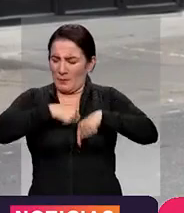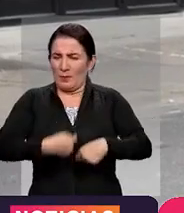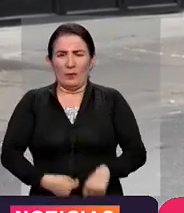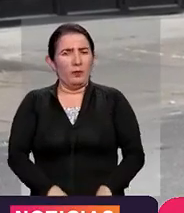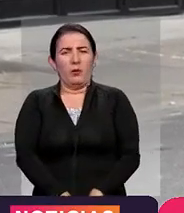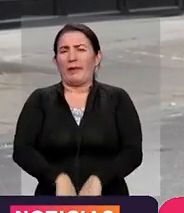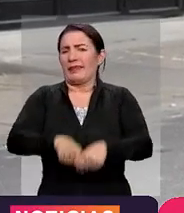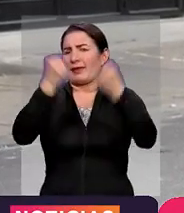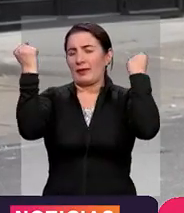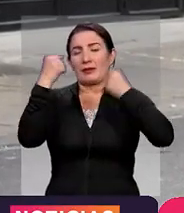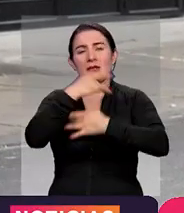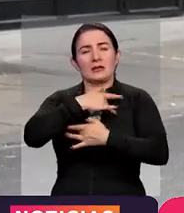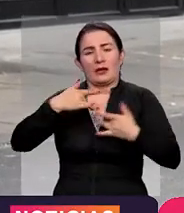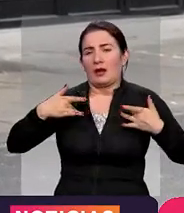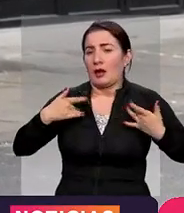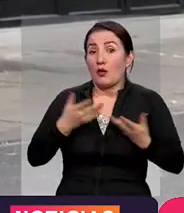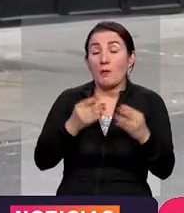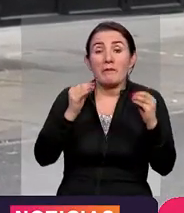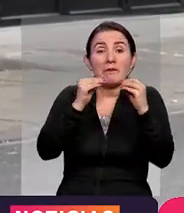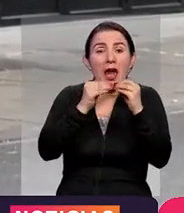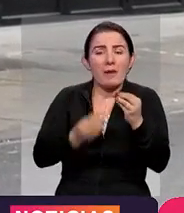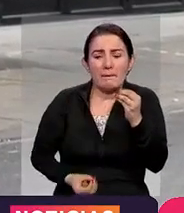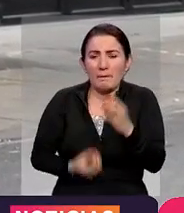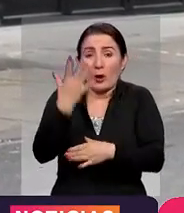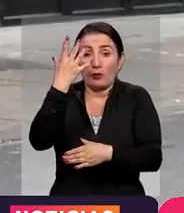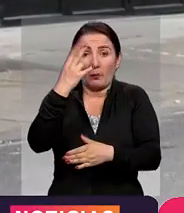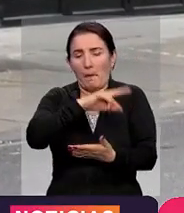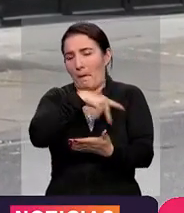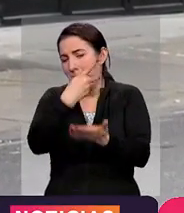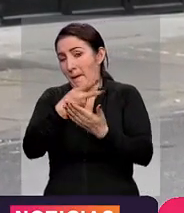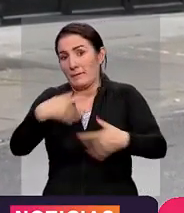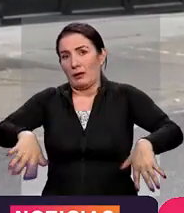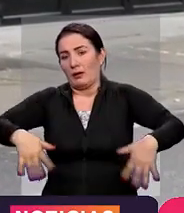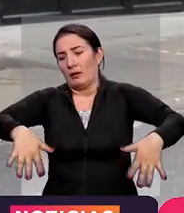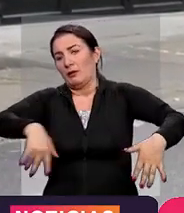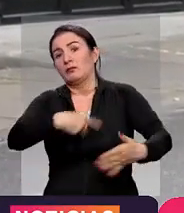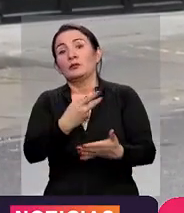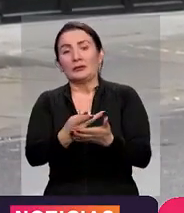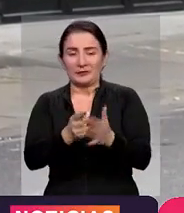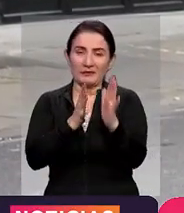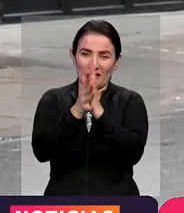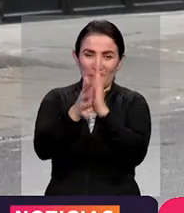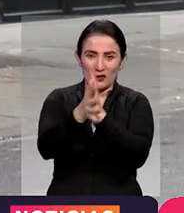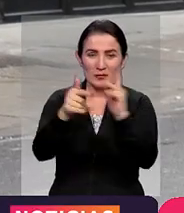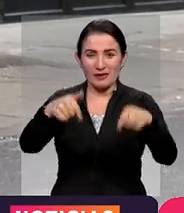salud de las personas y también con la capacidad de producir un colapso en el sistema nervioso. Es